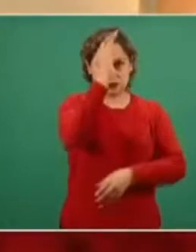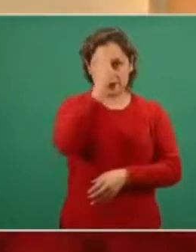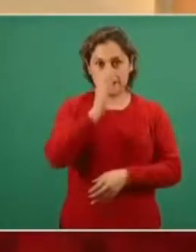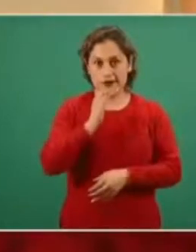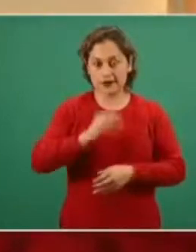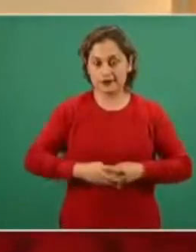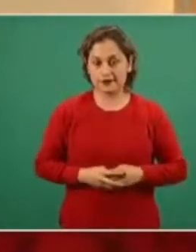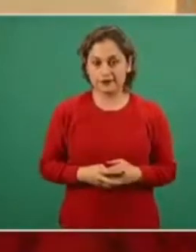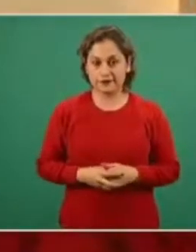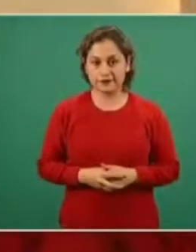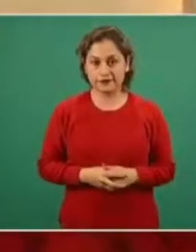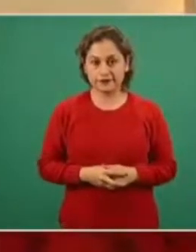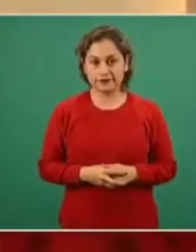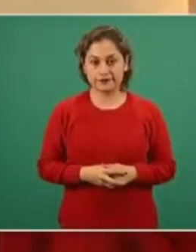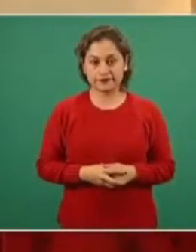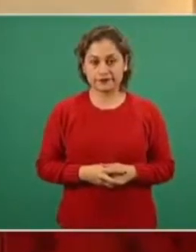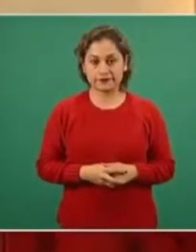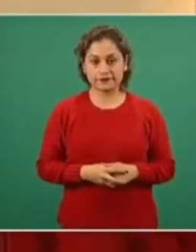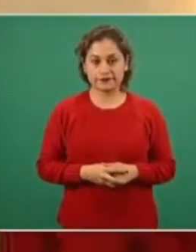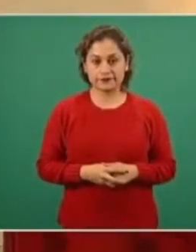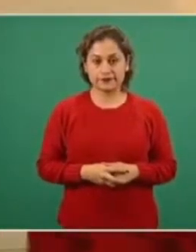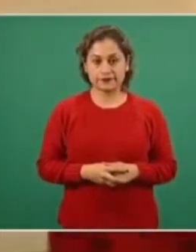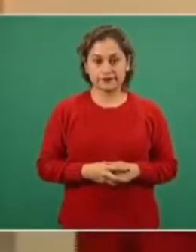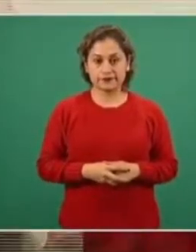siguiente, por favor.